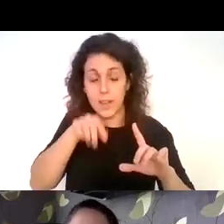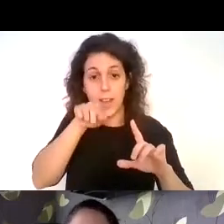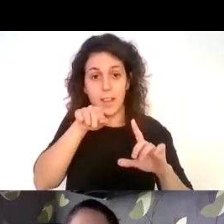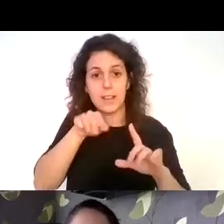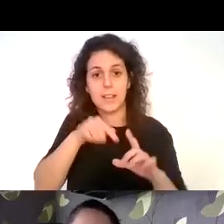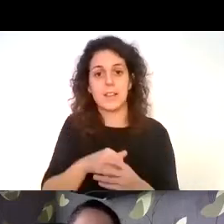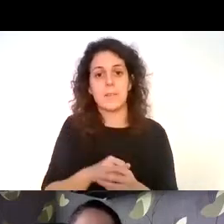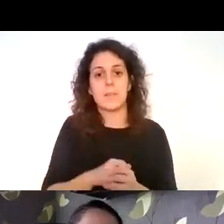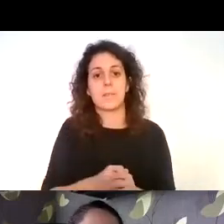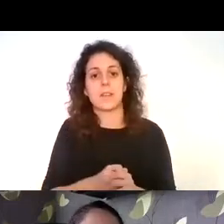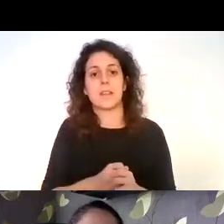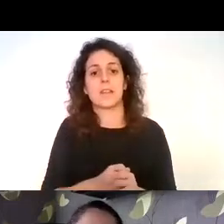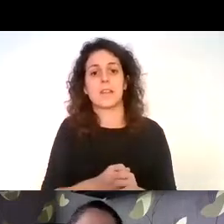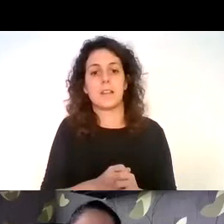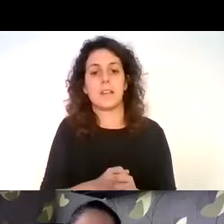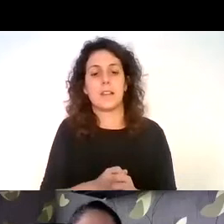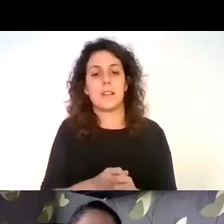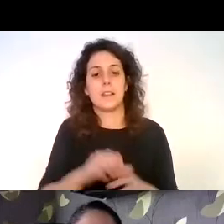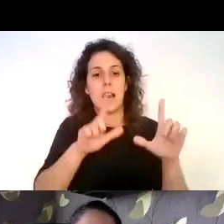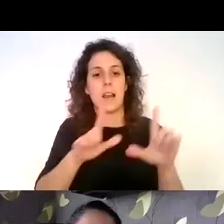ron. Lámina 11.